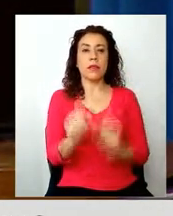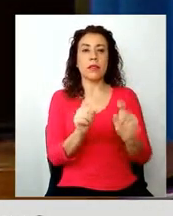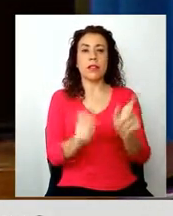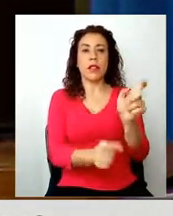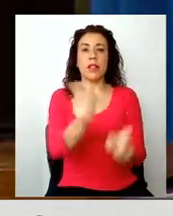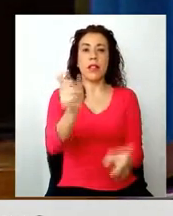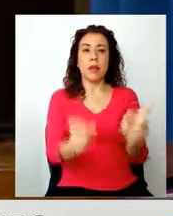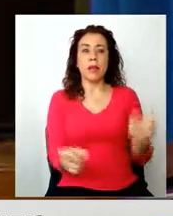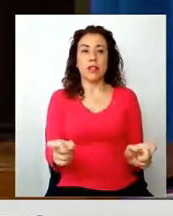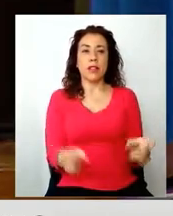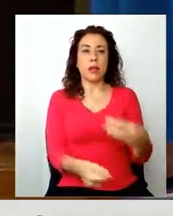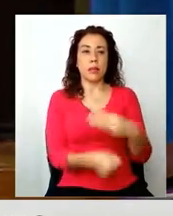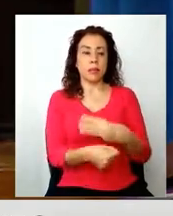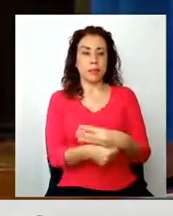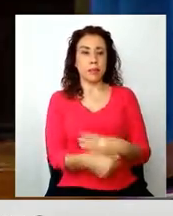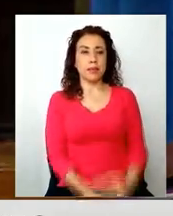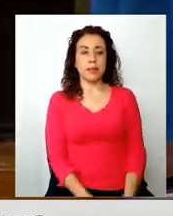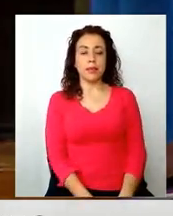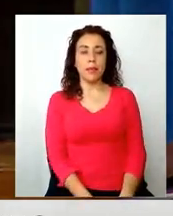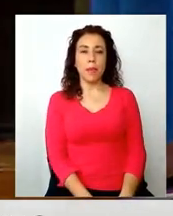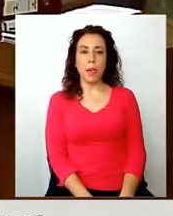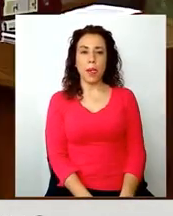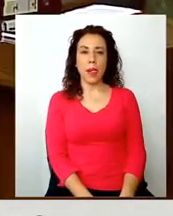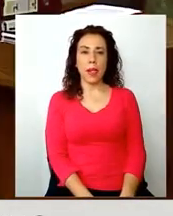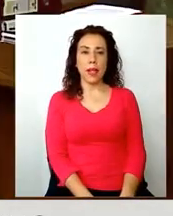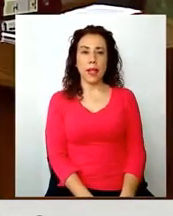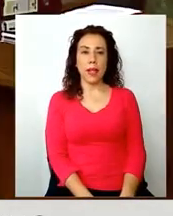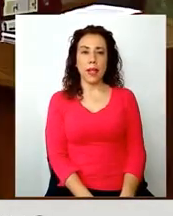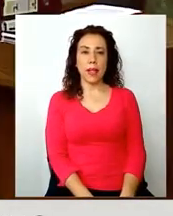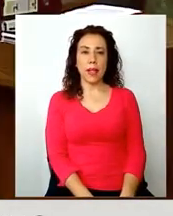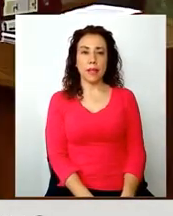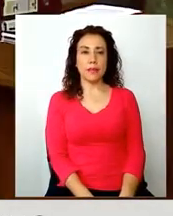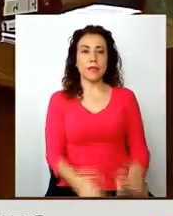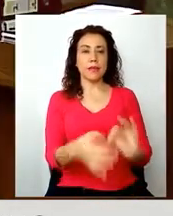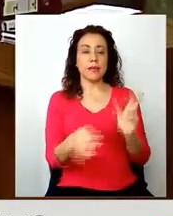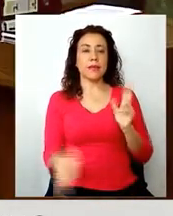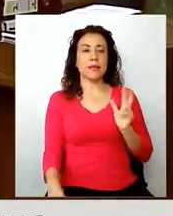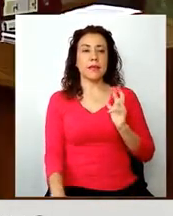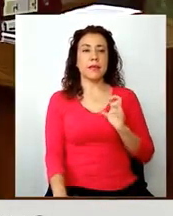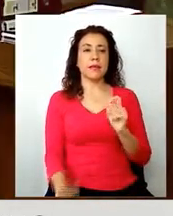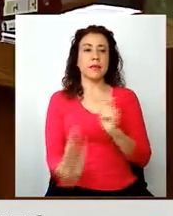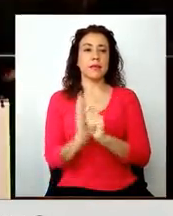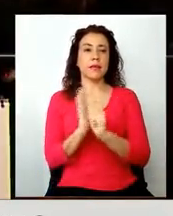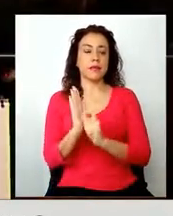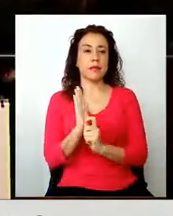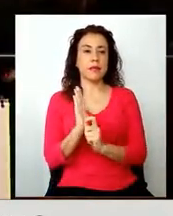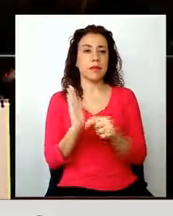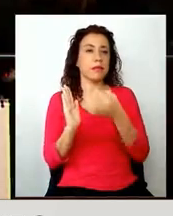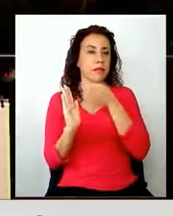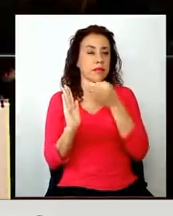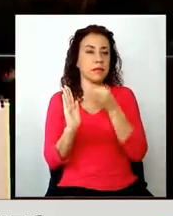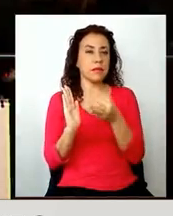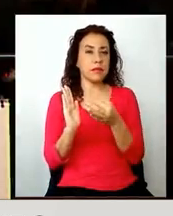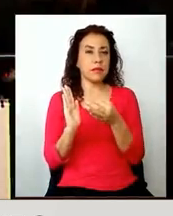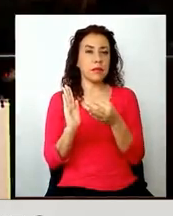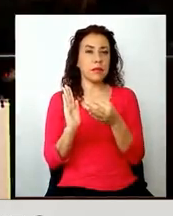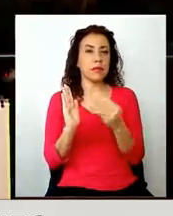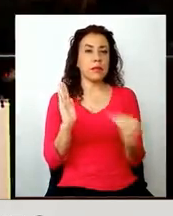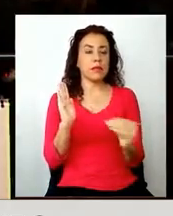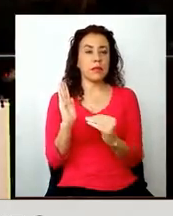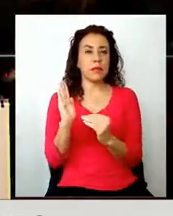Eso es todo presidente Gracias Señor por secretario para hablar a favor del